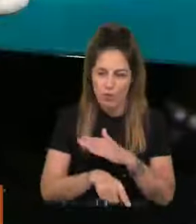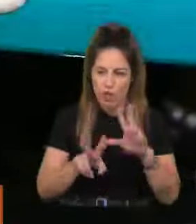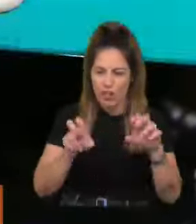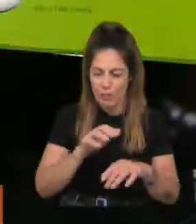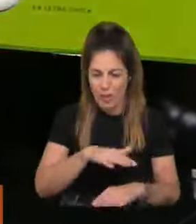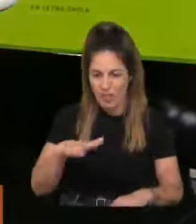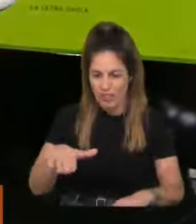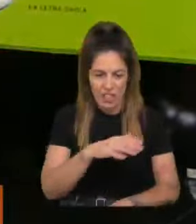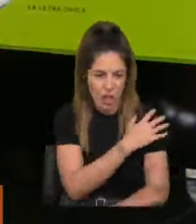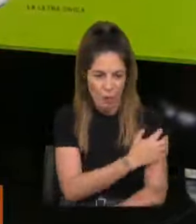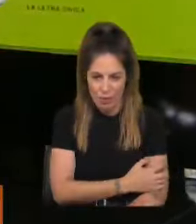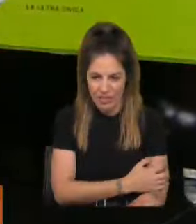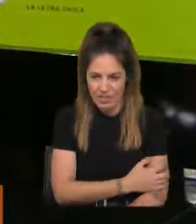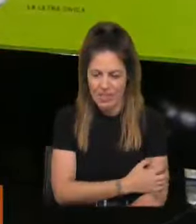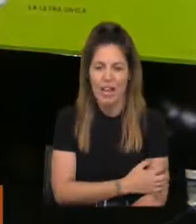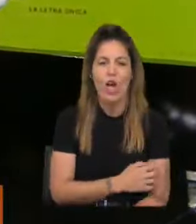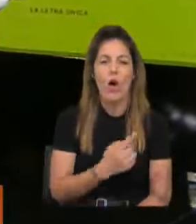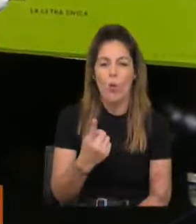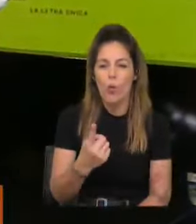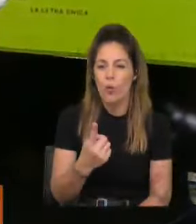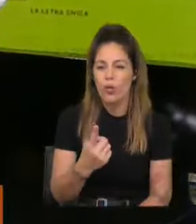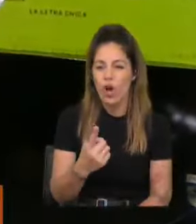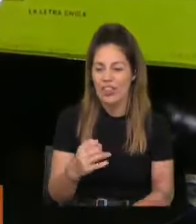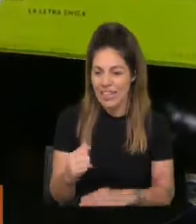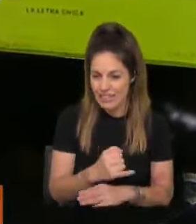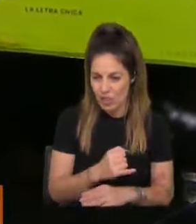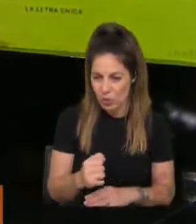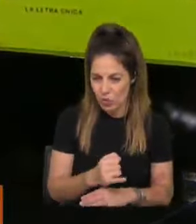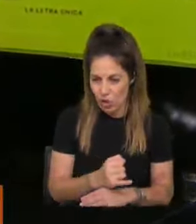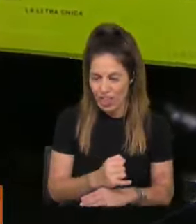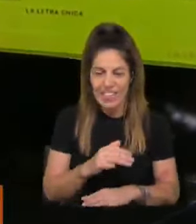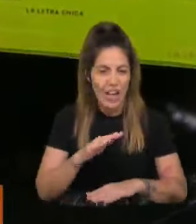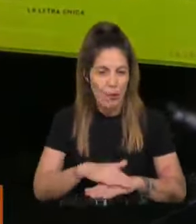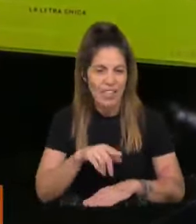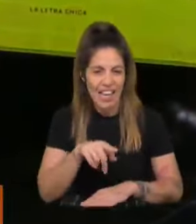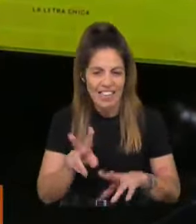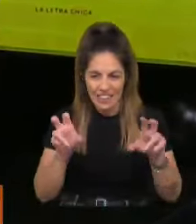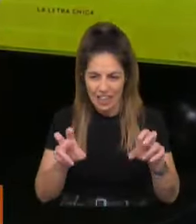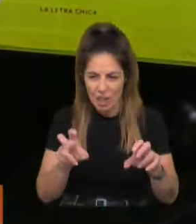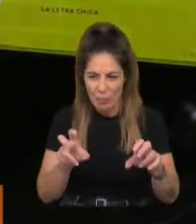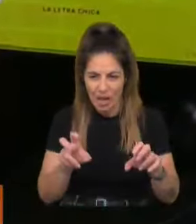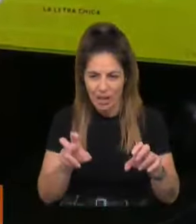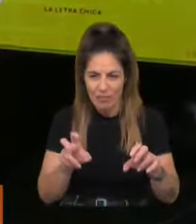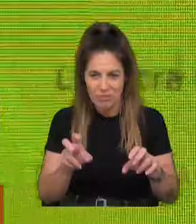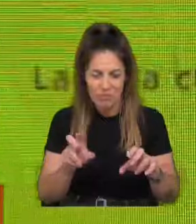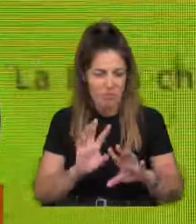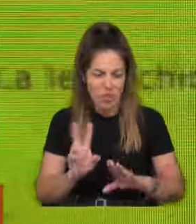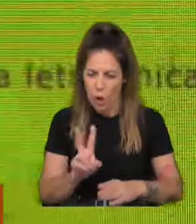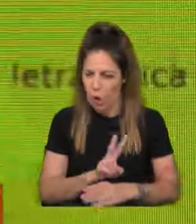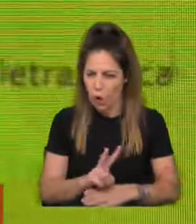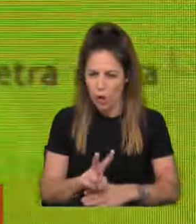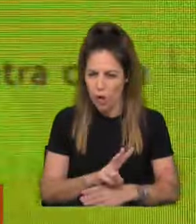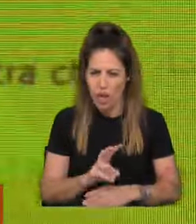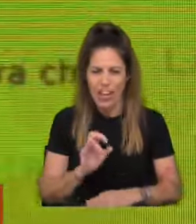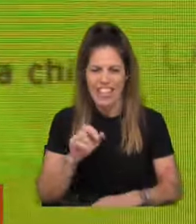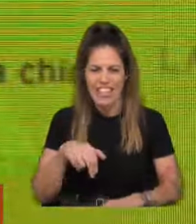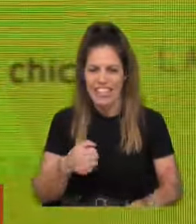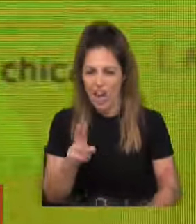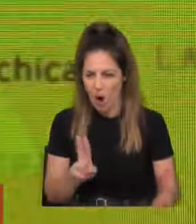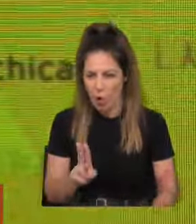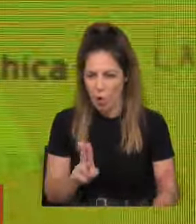infantilización de la pobreza uno de los organismos uno que se tiene que encargar de este tema está absolutamente descontrolado que es el inau el